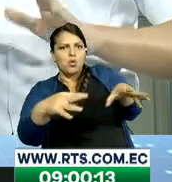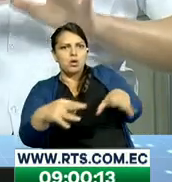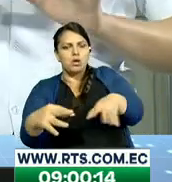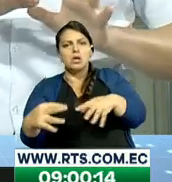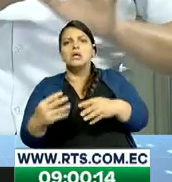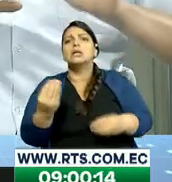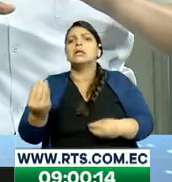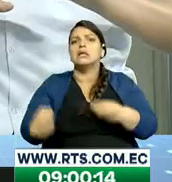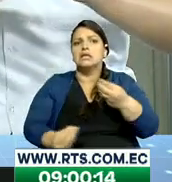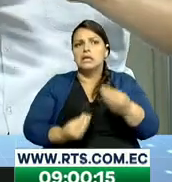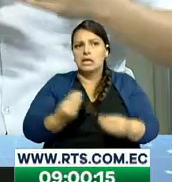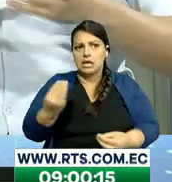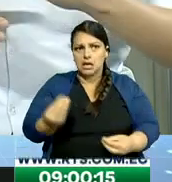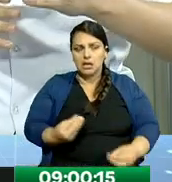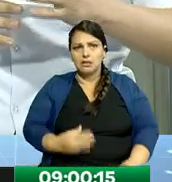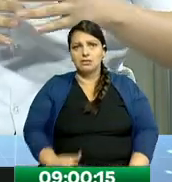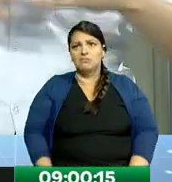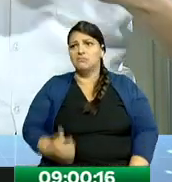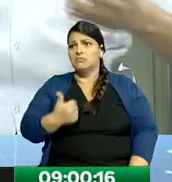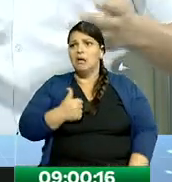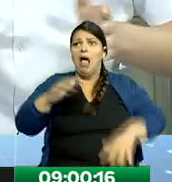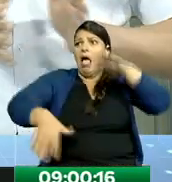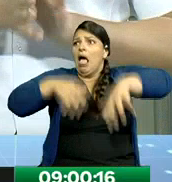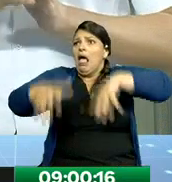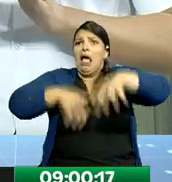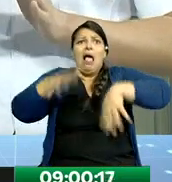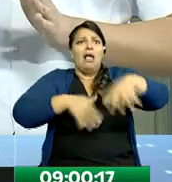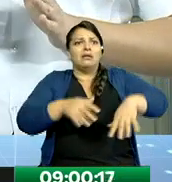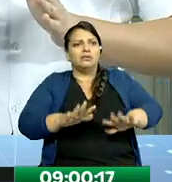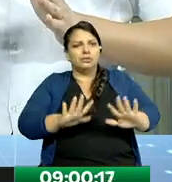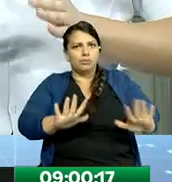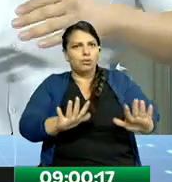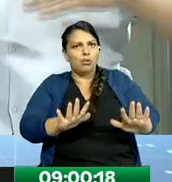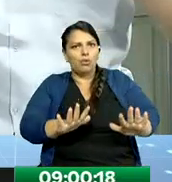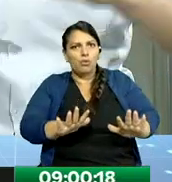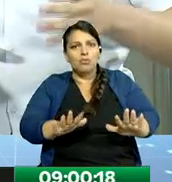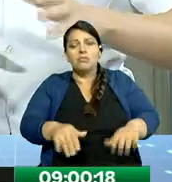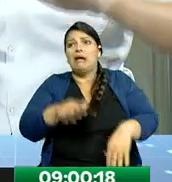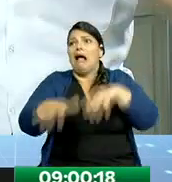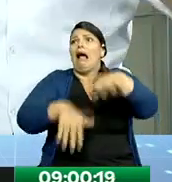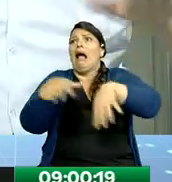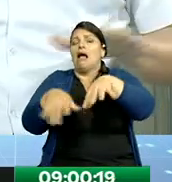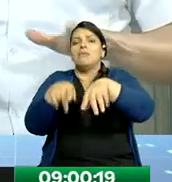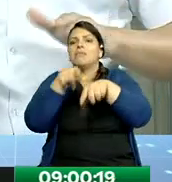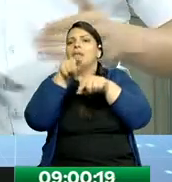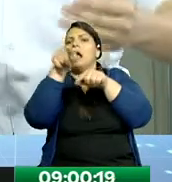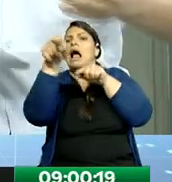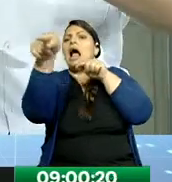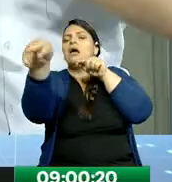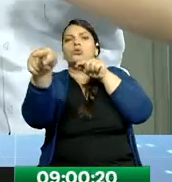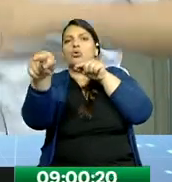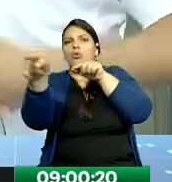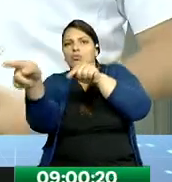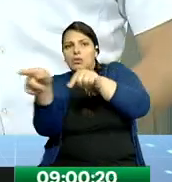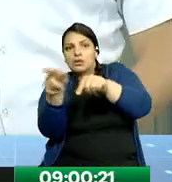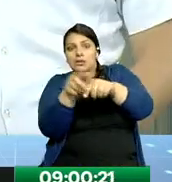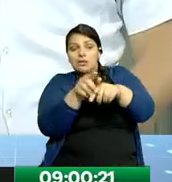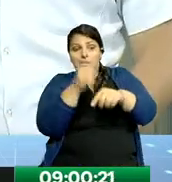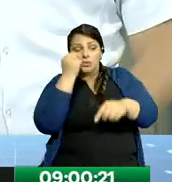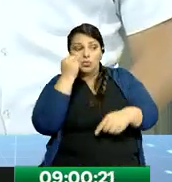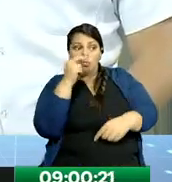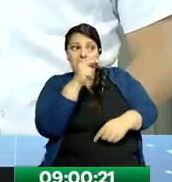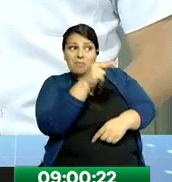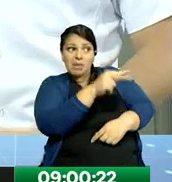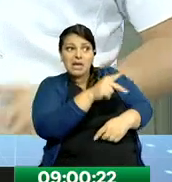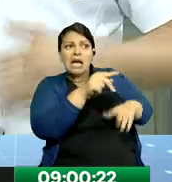llevar. Una vez que está durante la corriente, lo recomendable es nadar paralelo a la playa. Posteriormente, cuando ya pasen estas corrientes, poder salir de las mismas. O sea, no